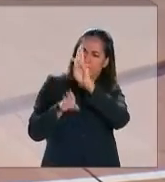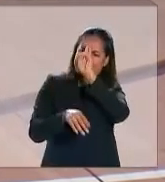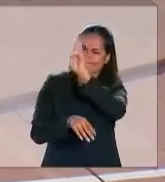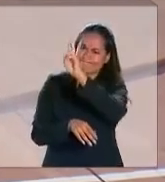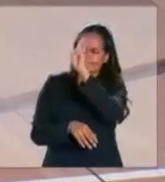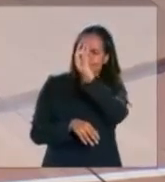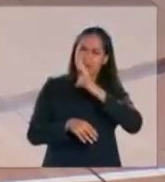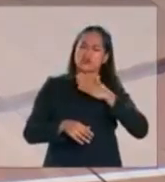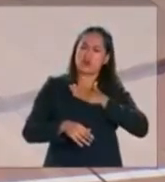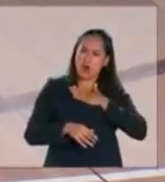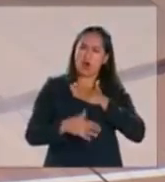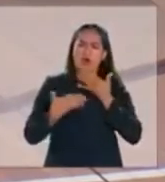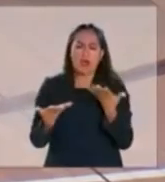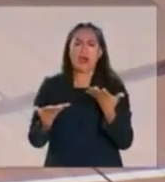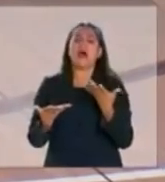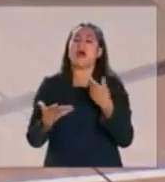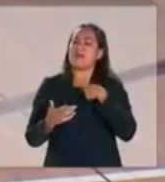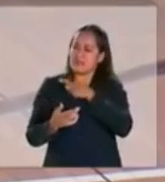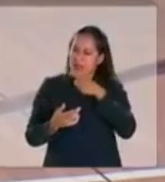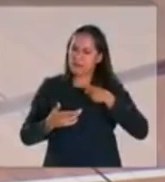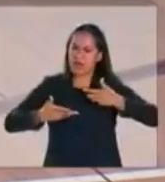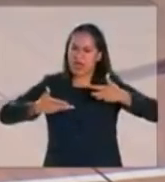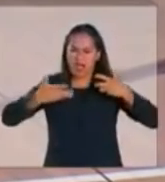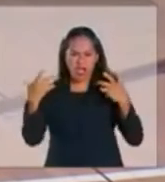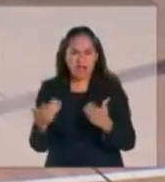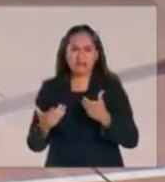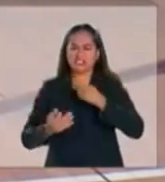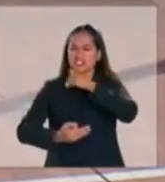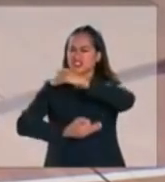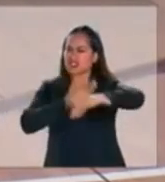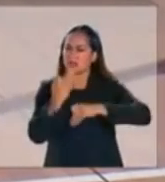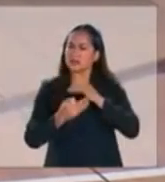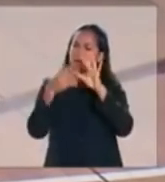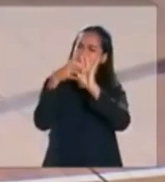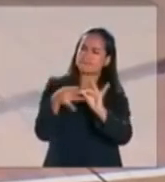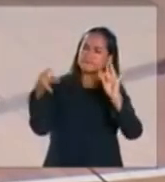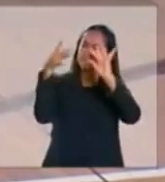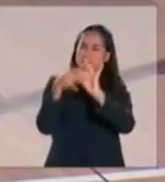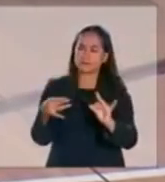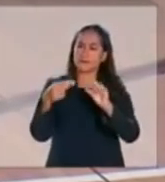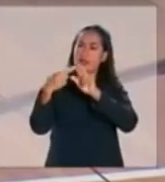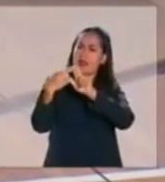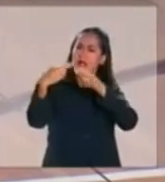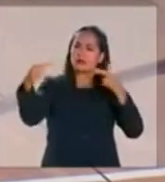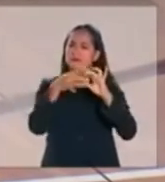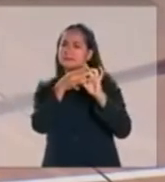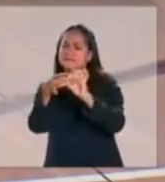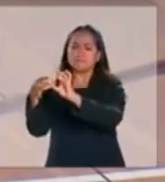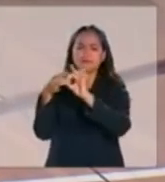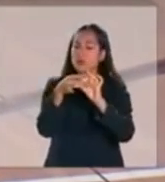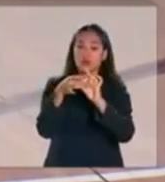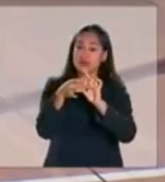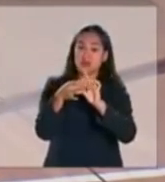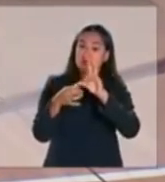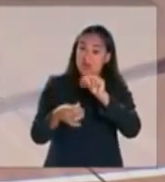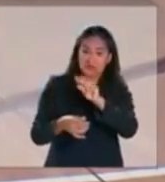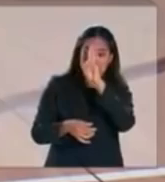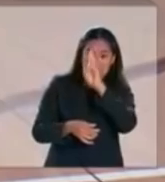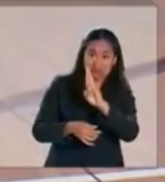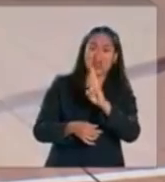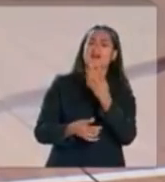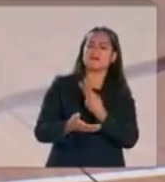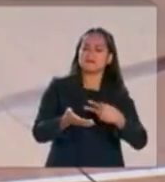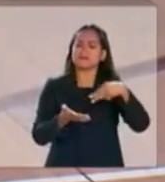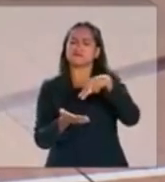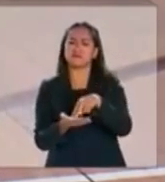que hay que poner todo sobre la mesa todo lo que tiene que ver con la relación de cooperación y cuando él vea firme y dignidad de méxico